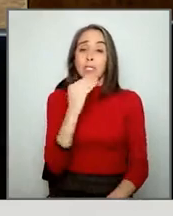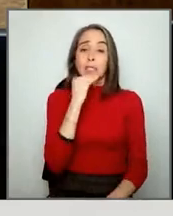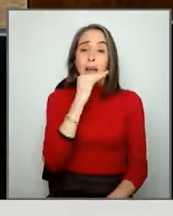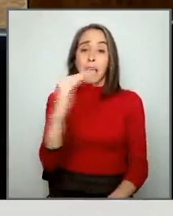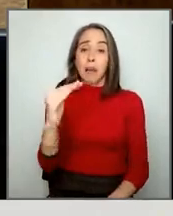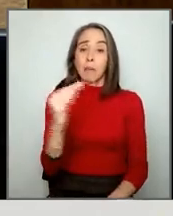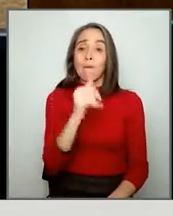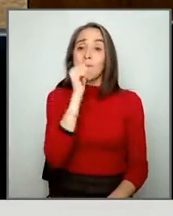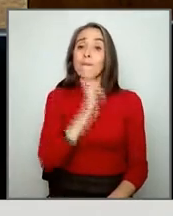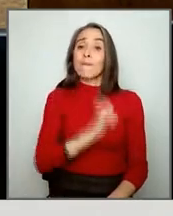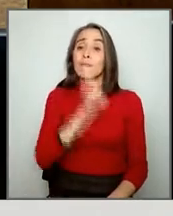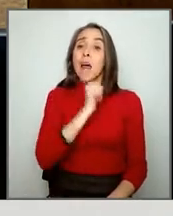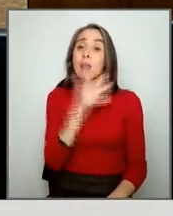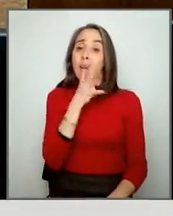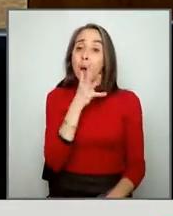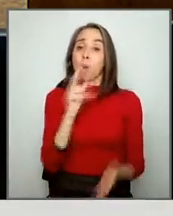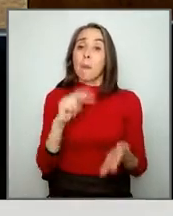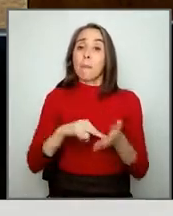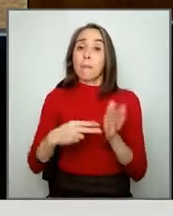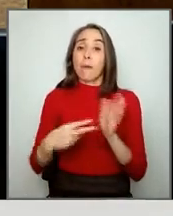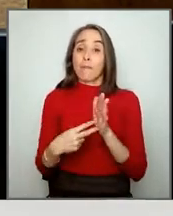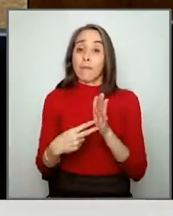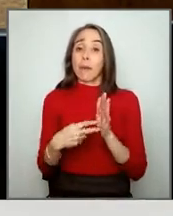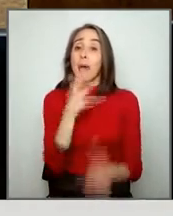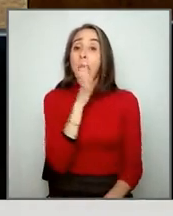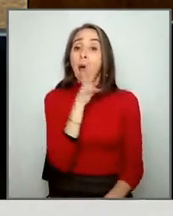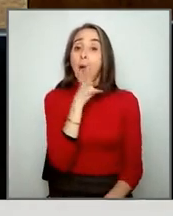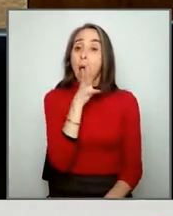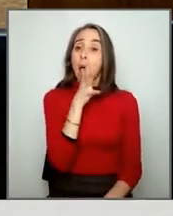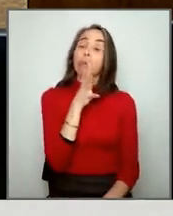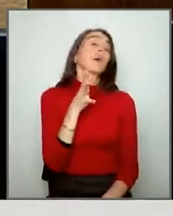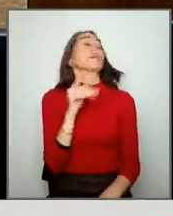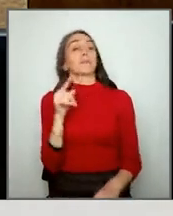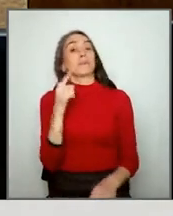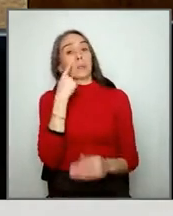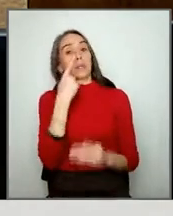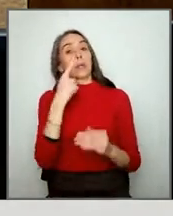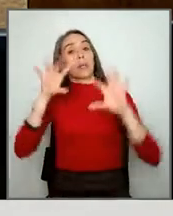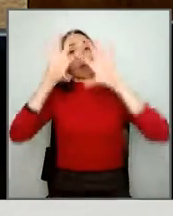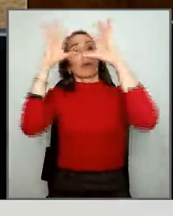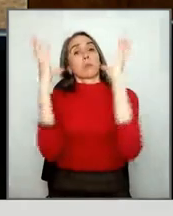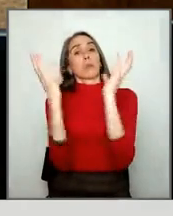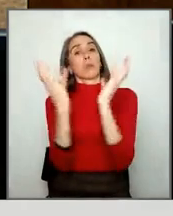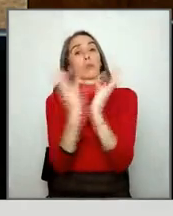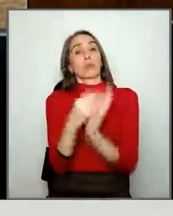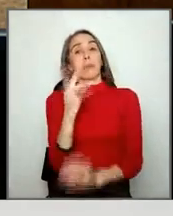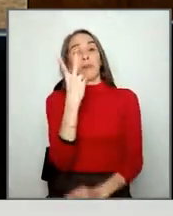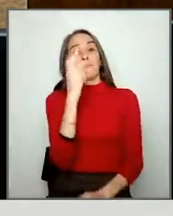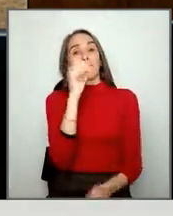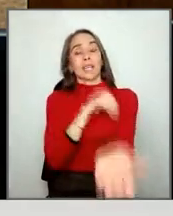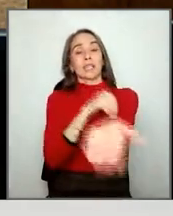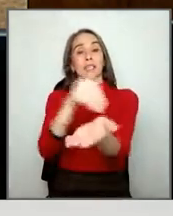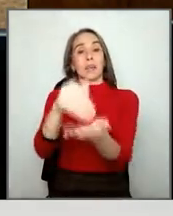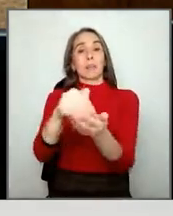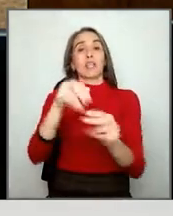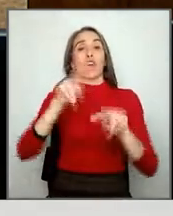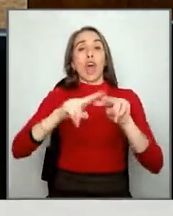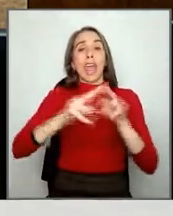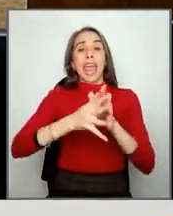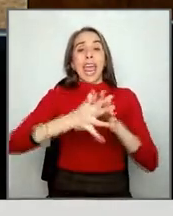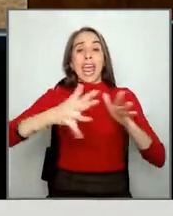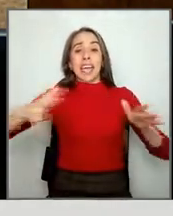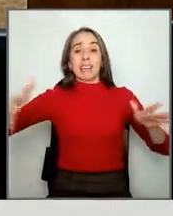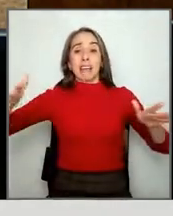hídrico problemas de agua en el mundo hoy día son más de 20 millones de hectáreas las que se riegan por